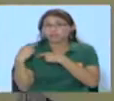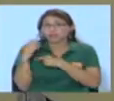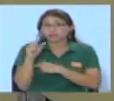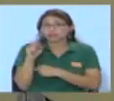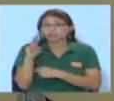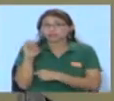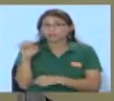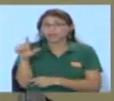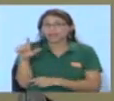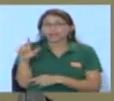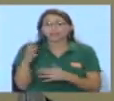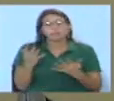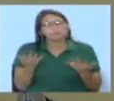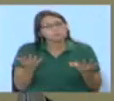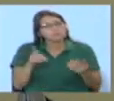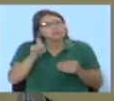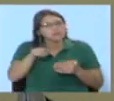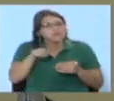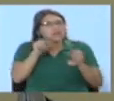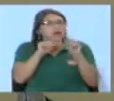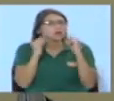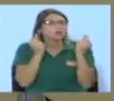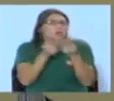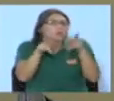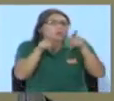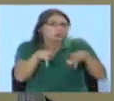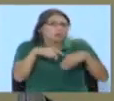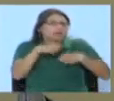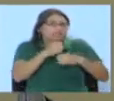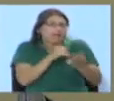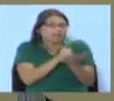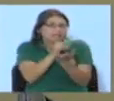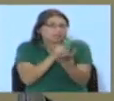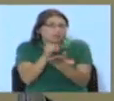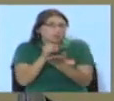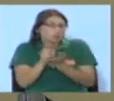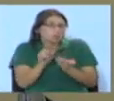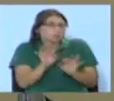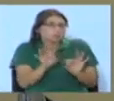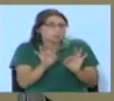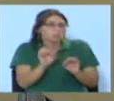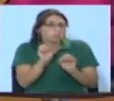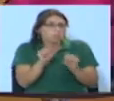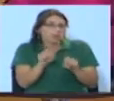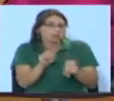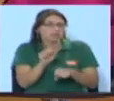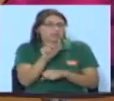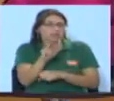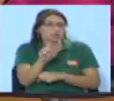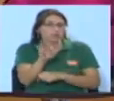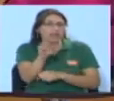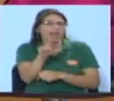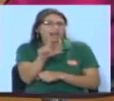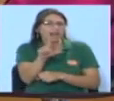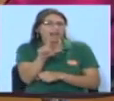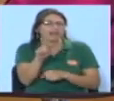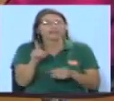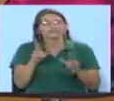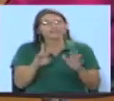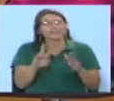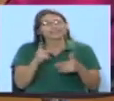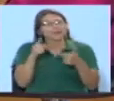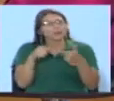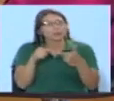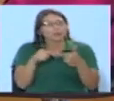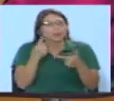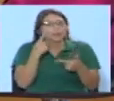un grupo de personas que haga ese estudio, podría ser, sí, bien, uh-huh, bien, puede ser SUTEL. Claro. Okay. Lo segundo también un poco es ver hacia